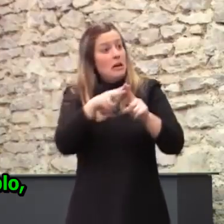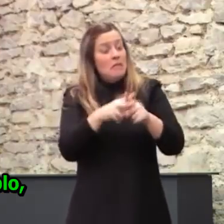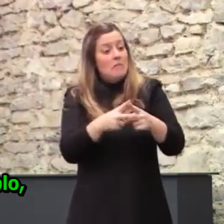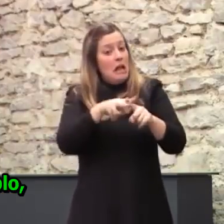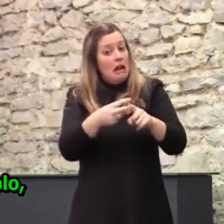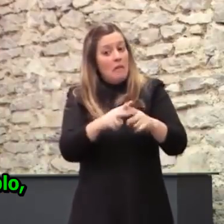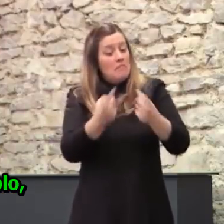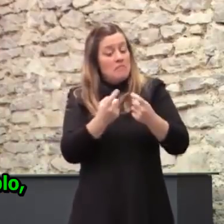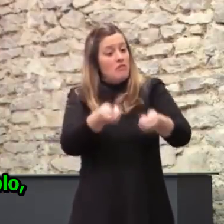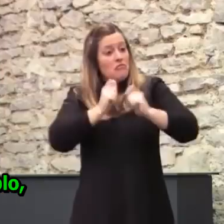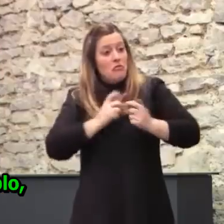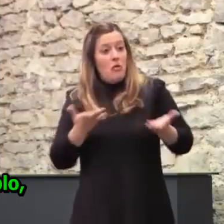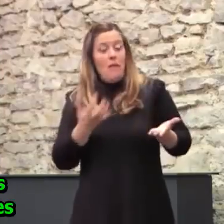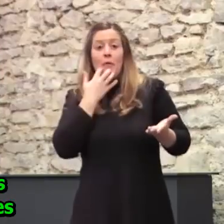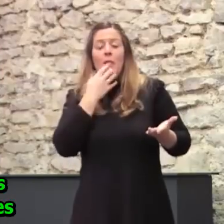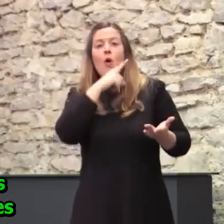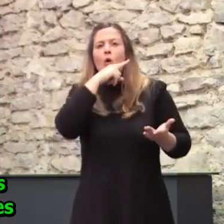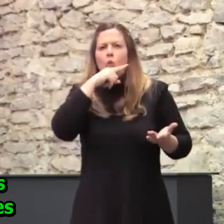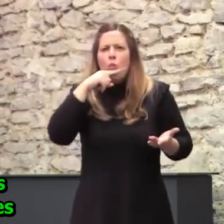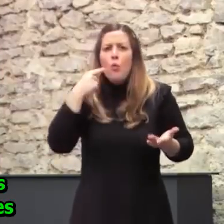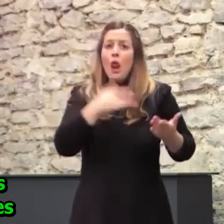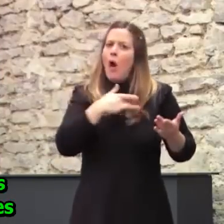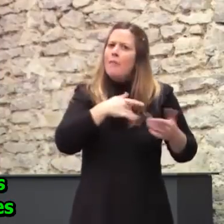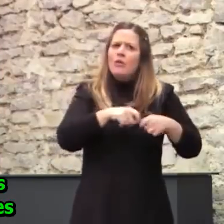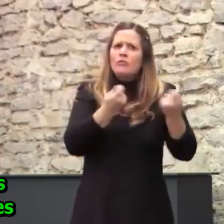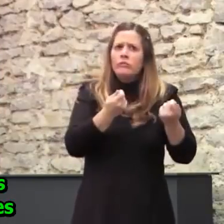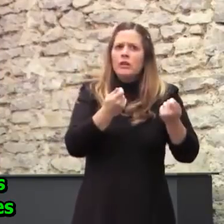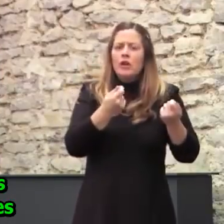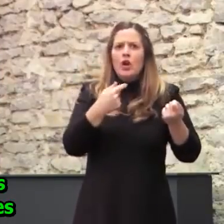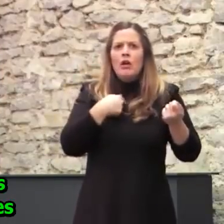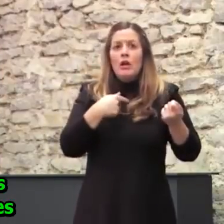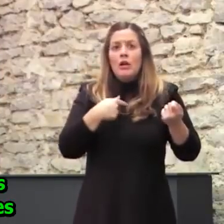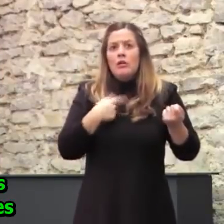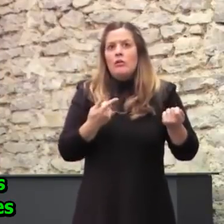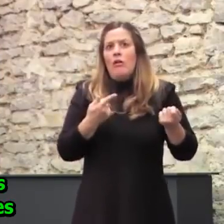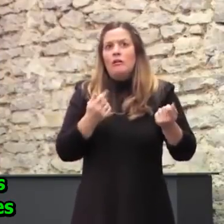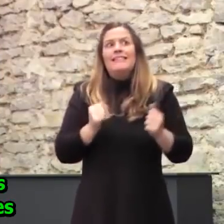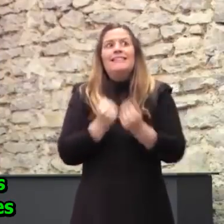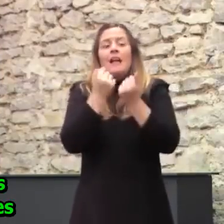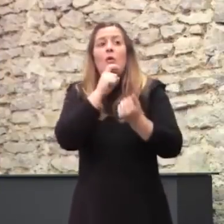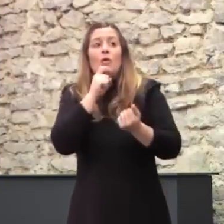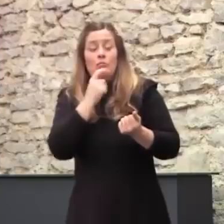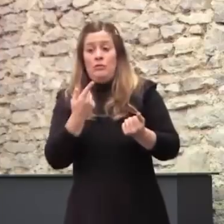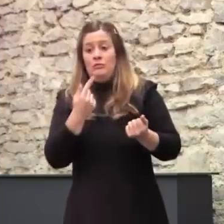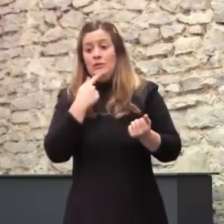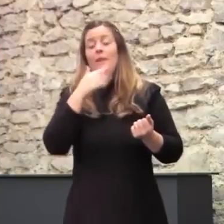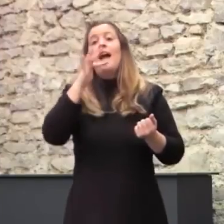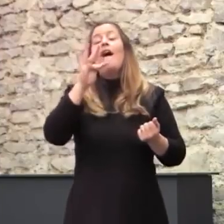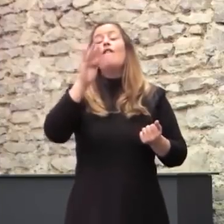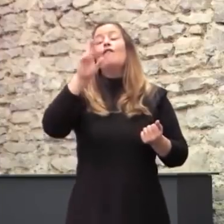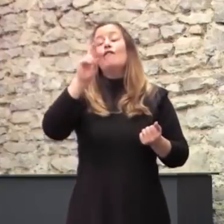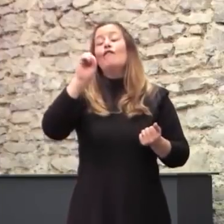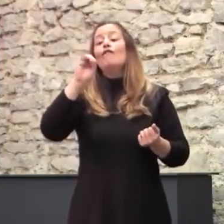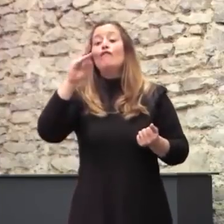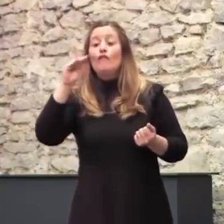no nos dan herramientas, por ejemplo, para pasar un duelo amoroso. Freud decía que uno de los dolores más fuertes, psíquicos y emocionales para el ser humano es el amor